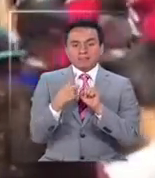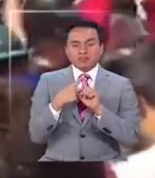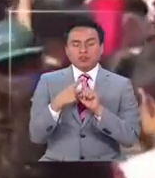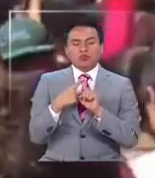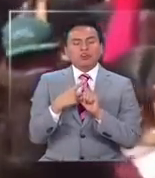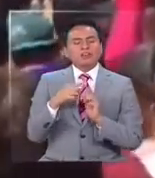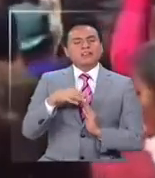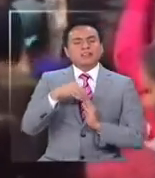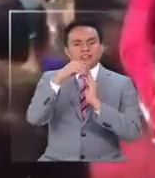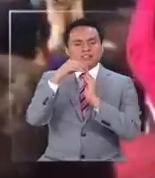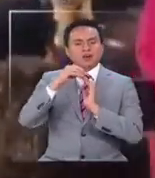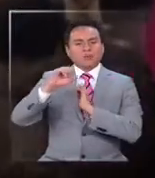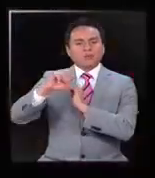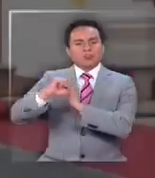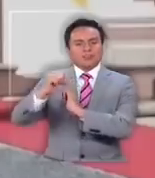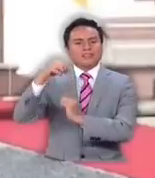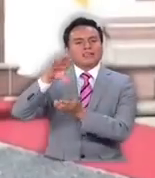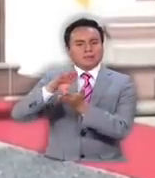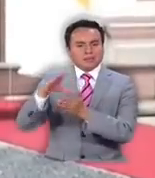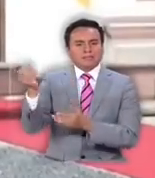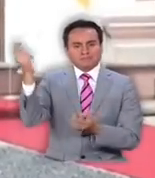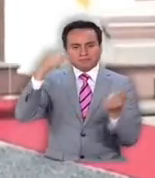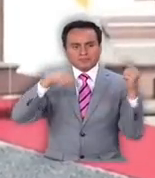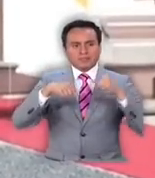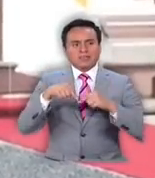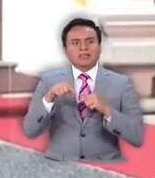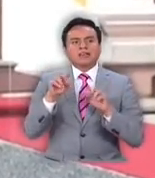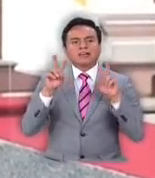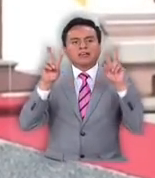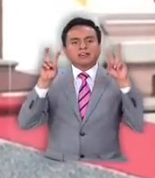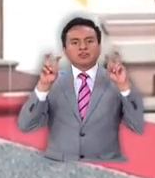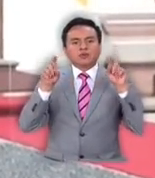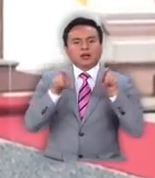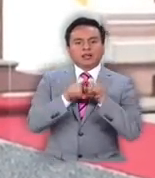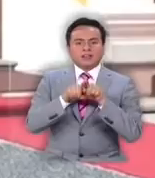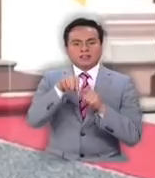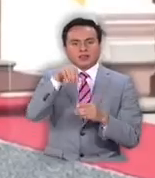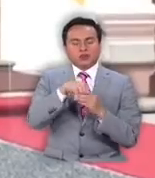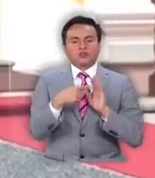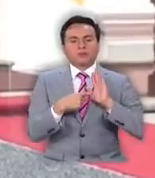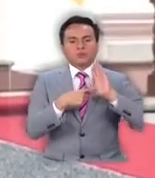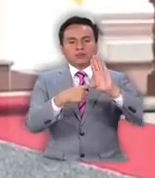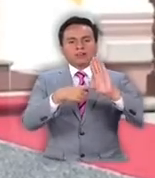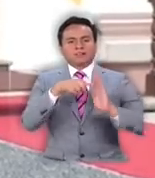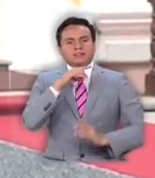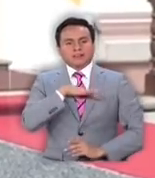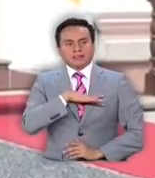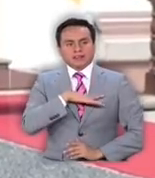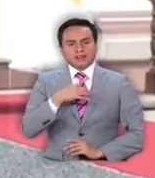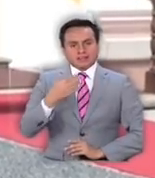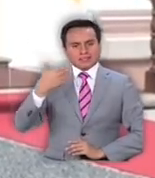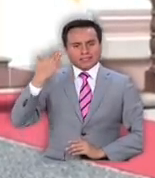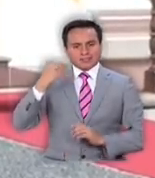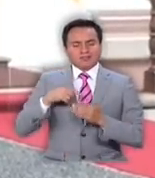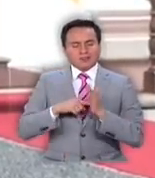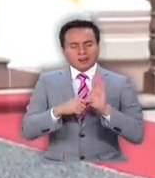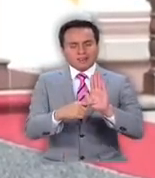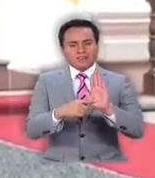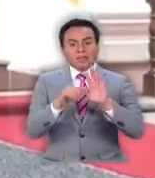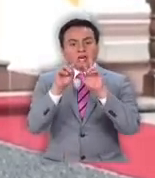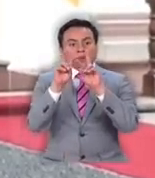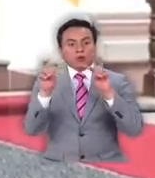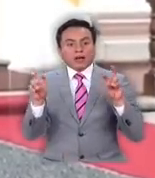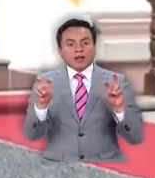líderes opositores de este país. Esto está dentro de lo que ha sido la propuesta de chilena desde un inicio, de